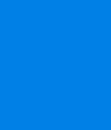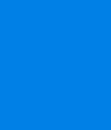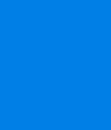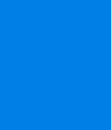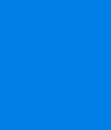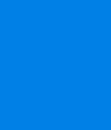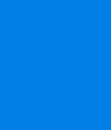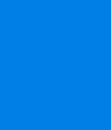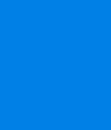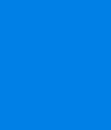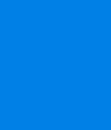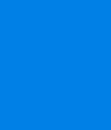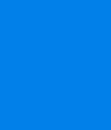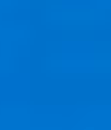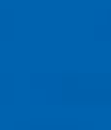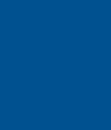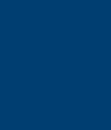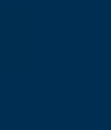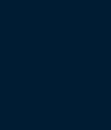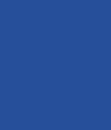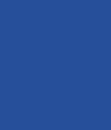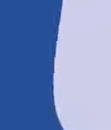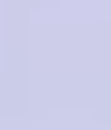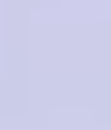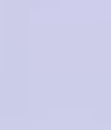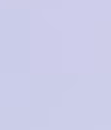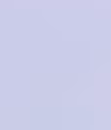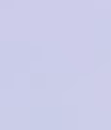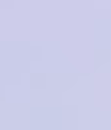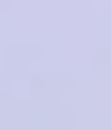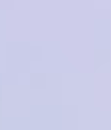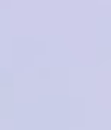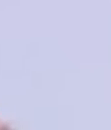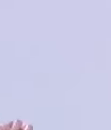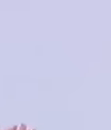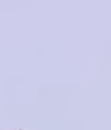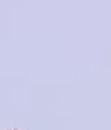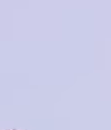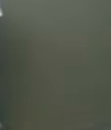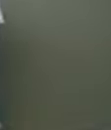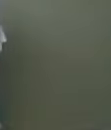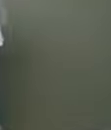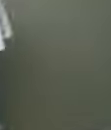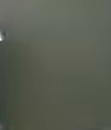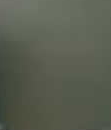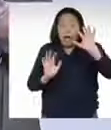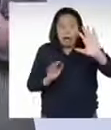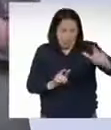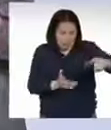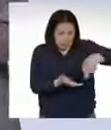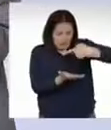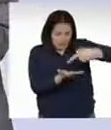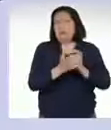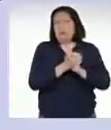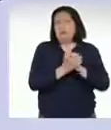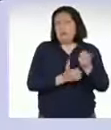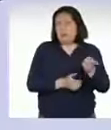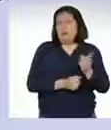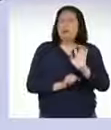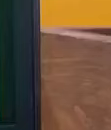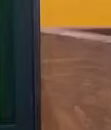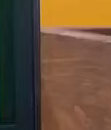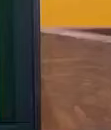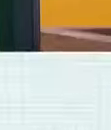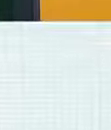seamos cómplices. Aprendo en Casa llega hasta ti donde estés. En